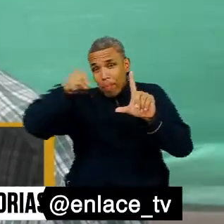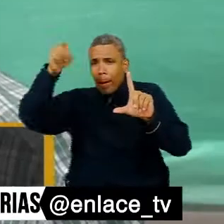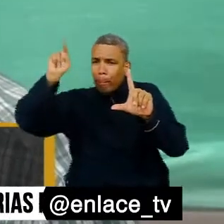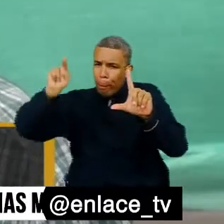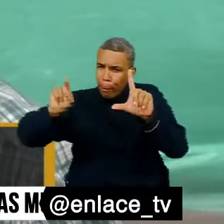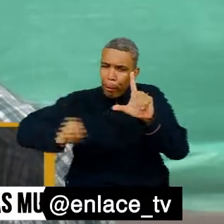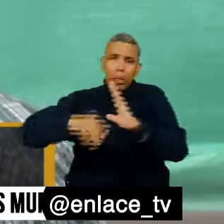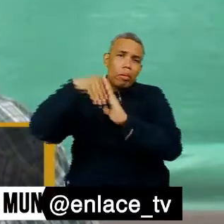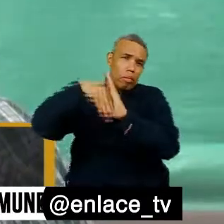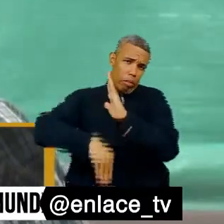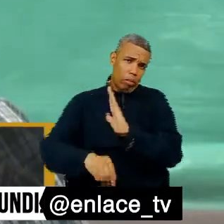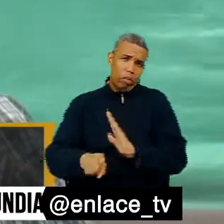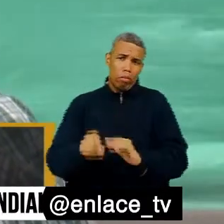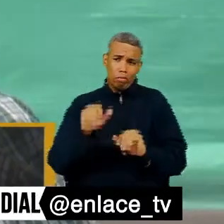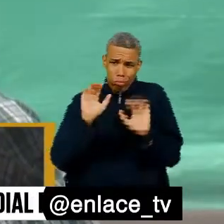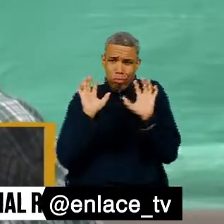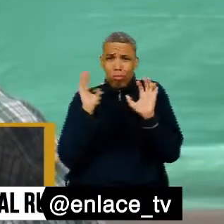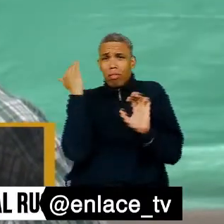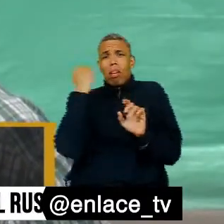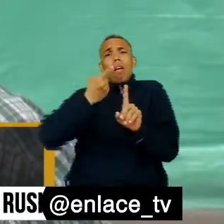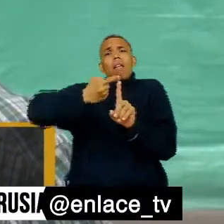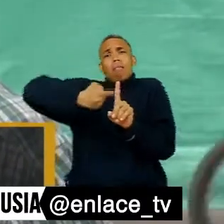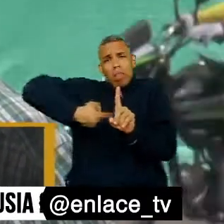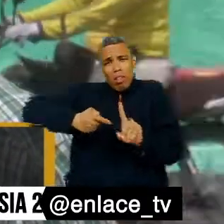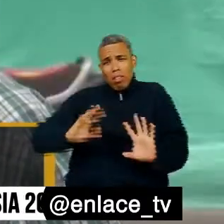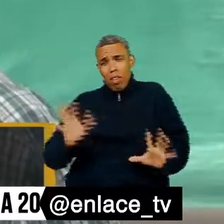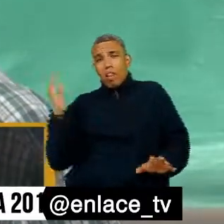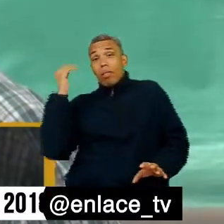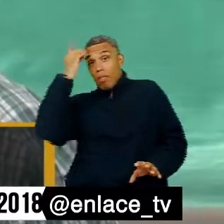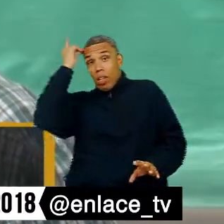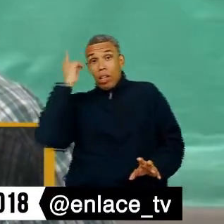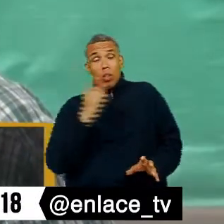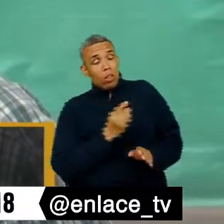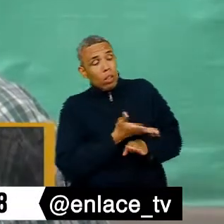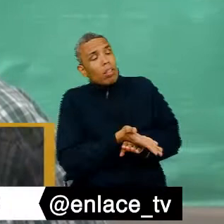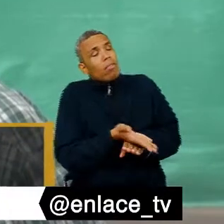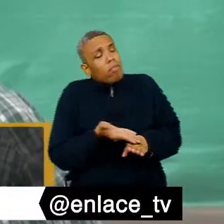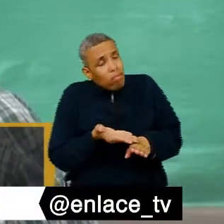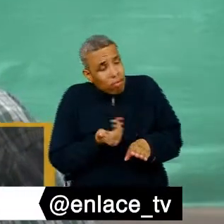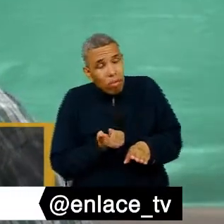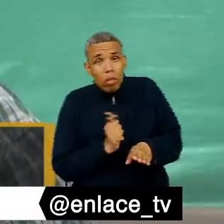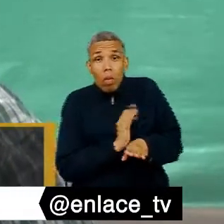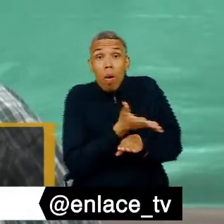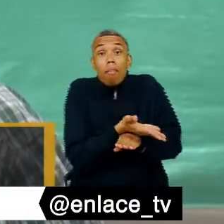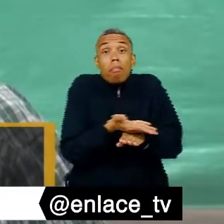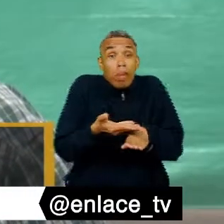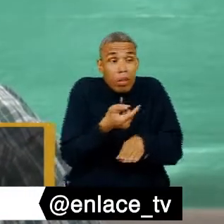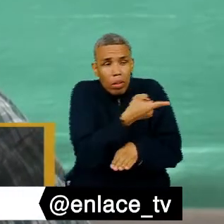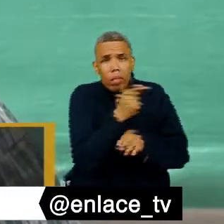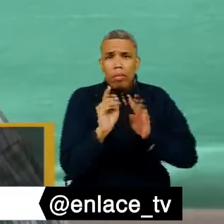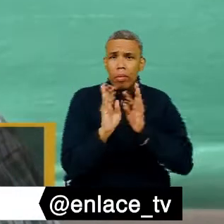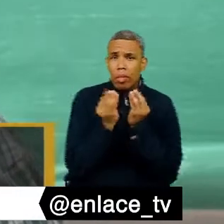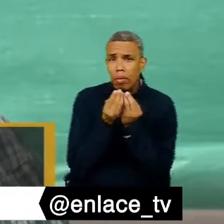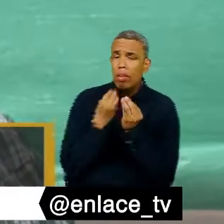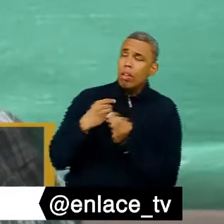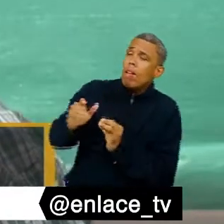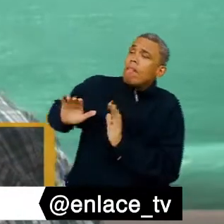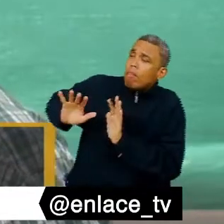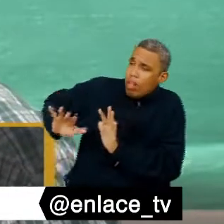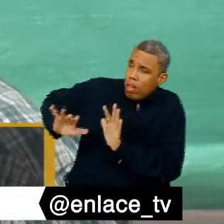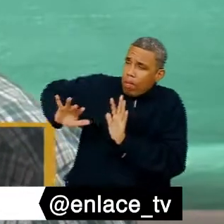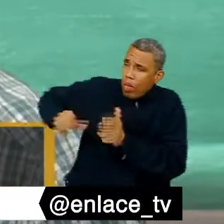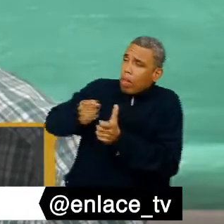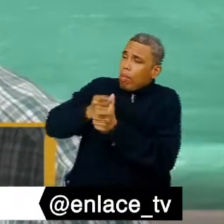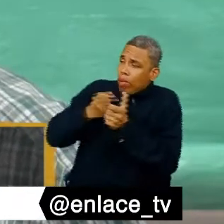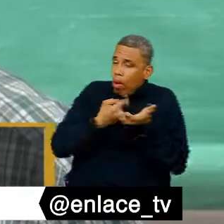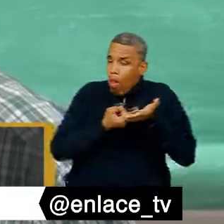que está la adición, ya hace más de un mes que se está pidiendo la adición y realmente no podemos decir cuándo se culmine, sino cuándo es que